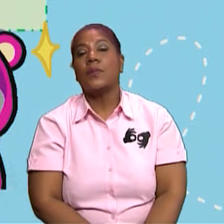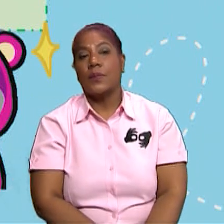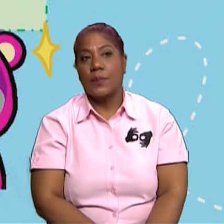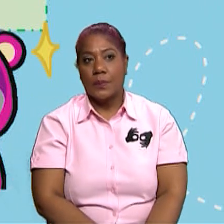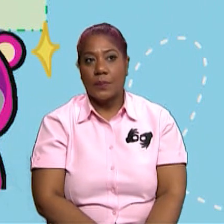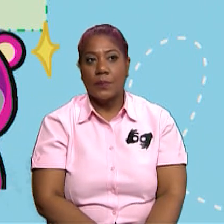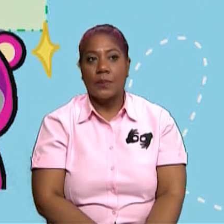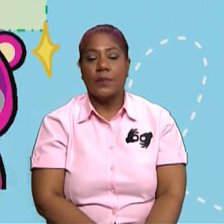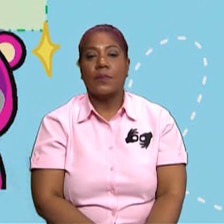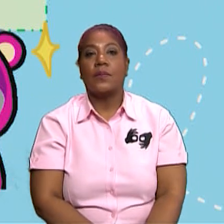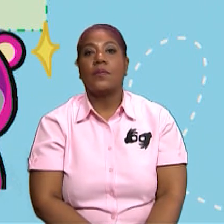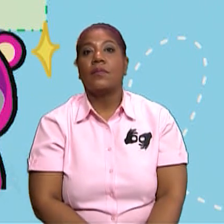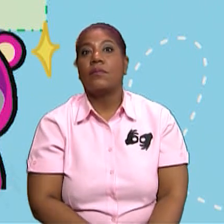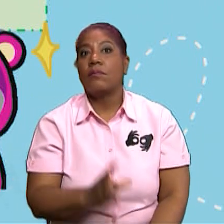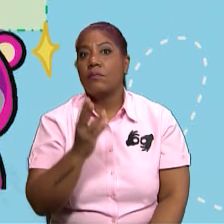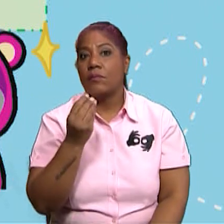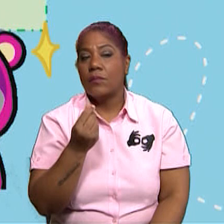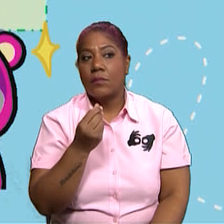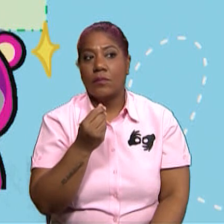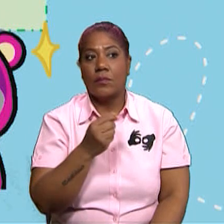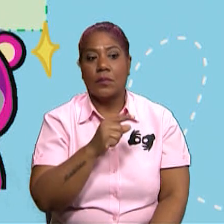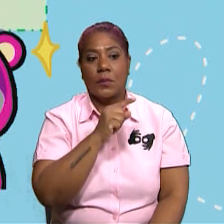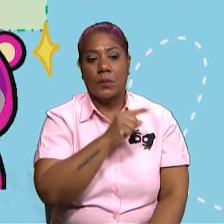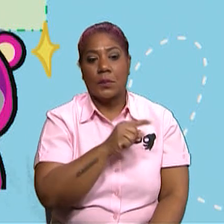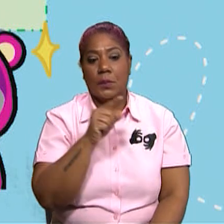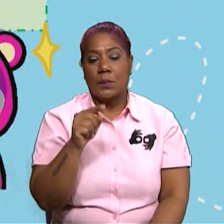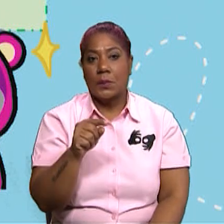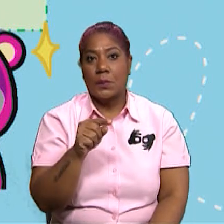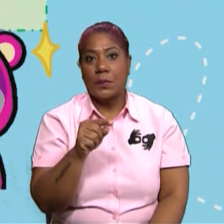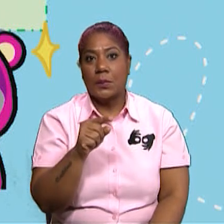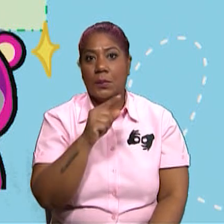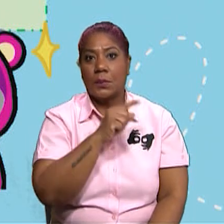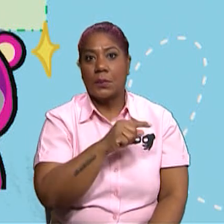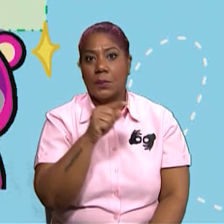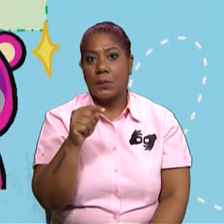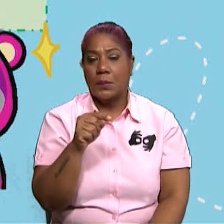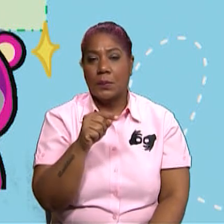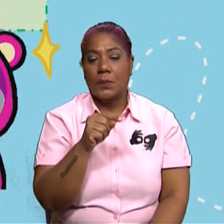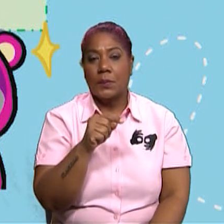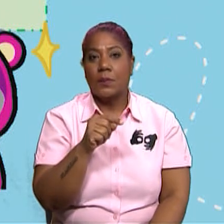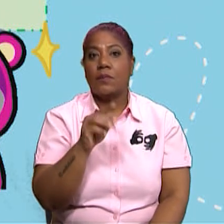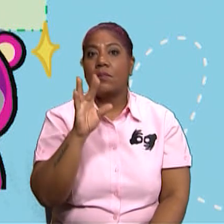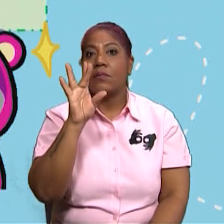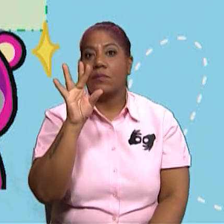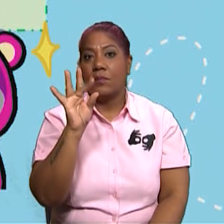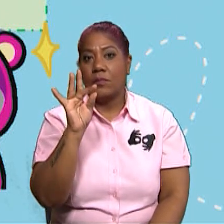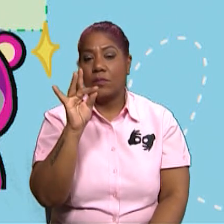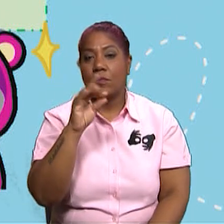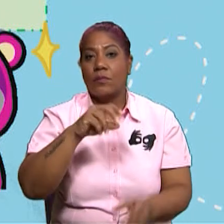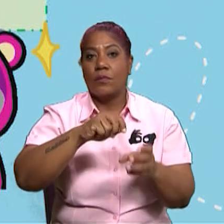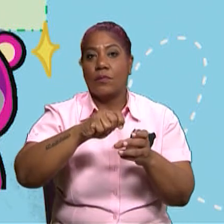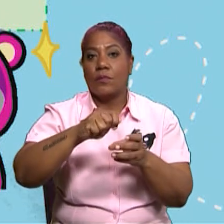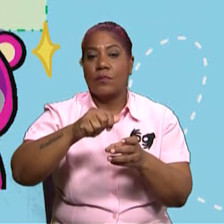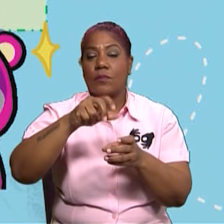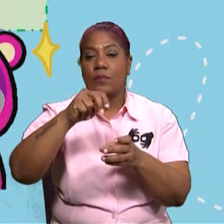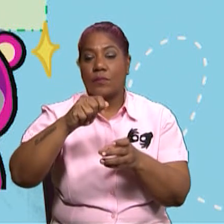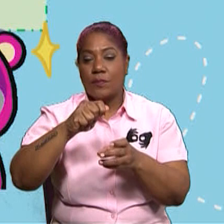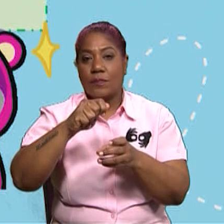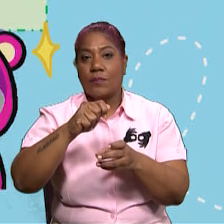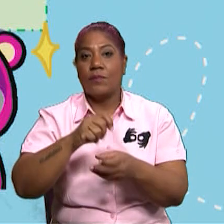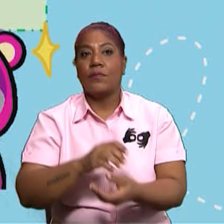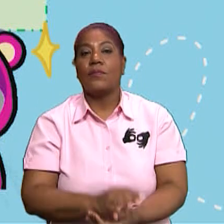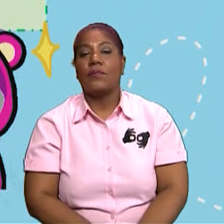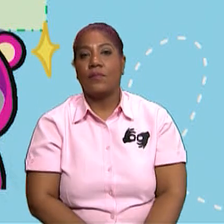el problema. ¿Cuántos limones tiene Carmen? 8. Entonces voy a seleccionar 8 limones, 8 objetos para contar